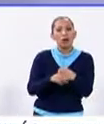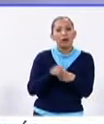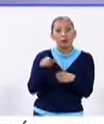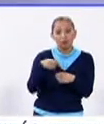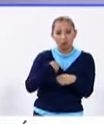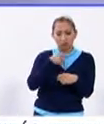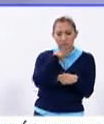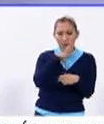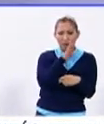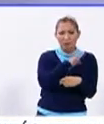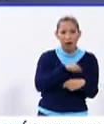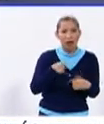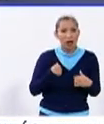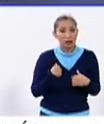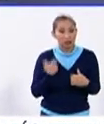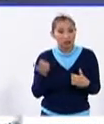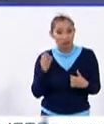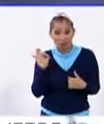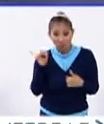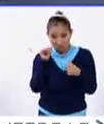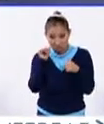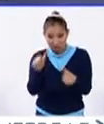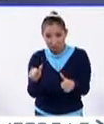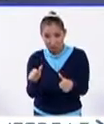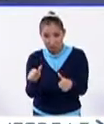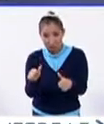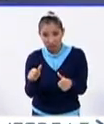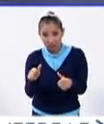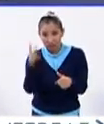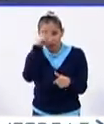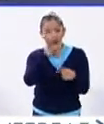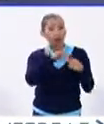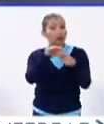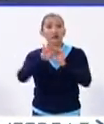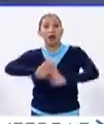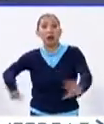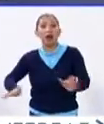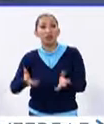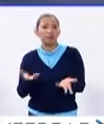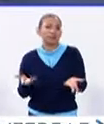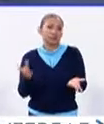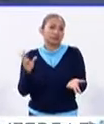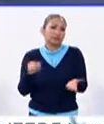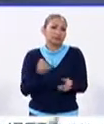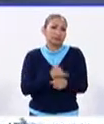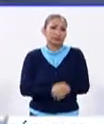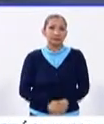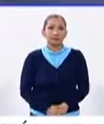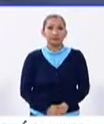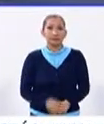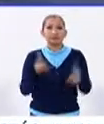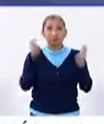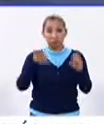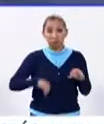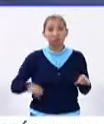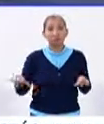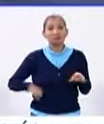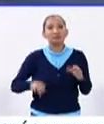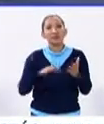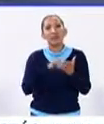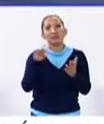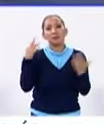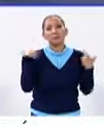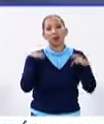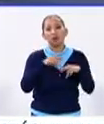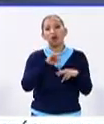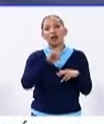como padres y si no los ponemos atención y los llevamos al psicólogo nada más como paliativo, pues entonces ahí no. Pues un tema bien interesante.